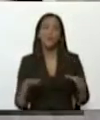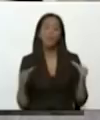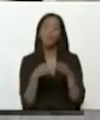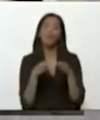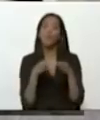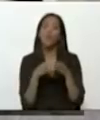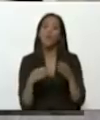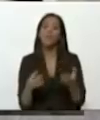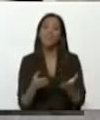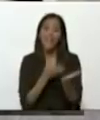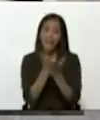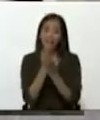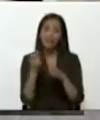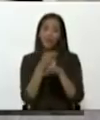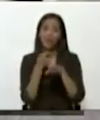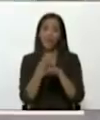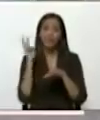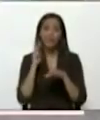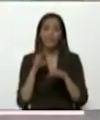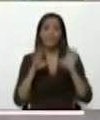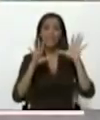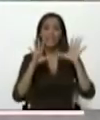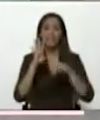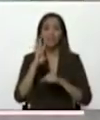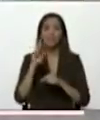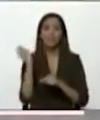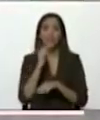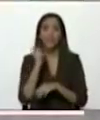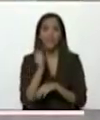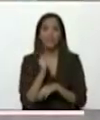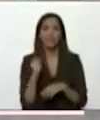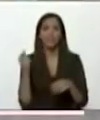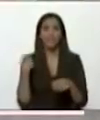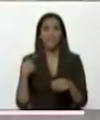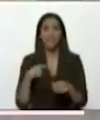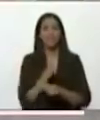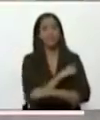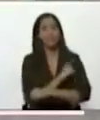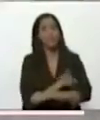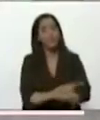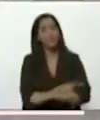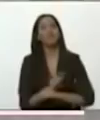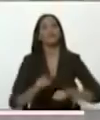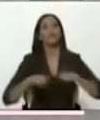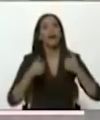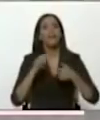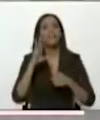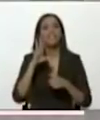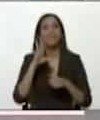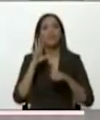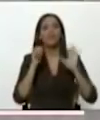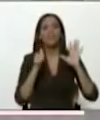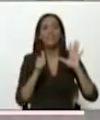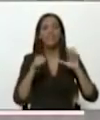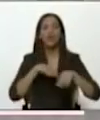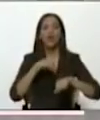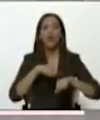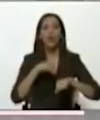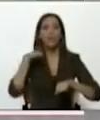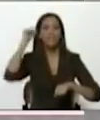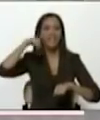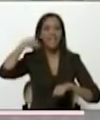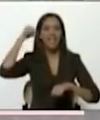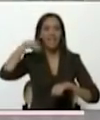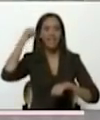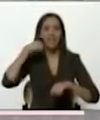gobierno venezolano desde hace 14 meses y que por ello tienen en su poder más de 56 horas de videos y